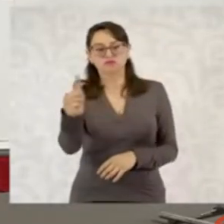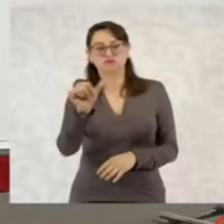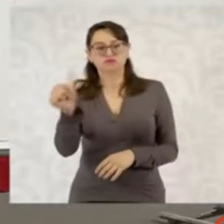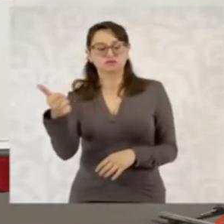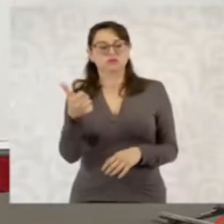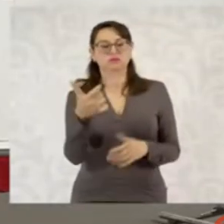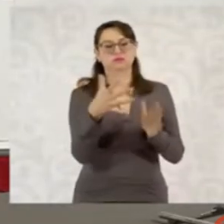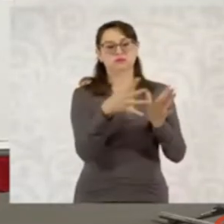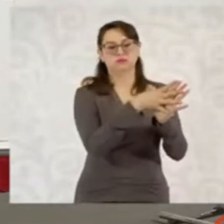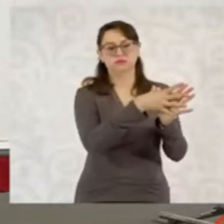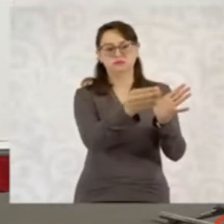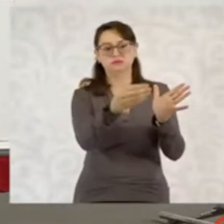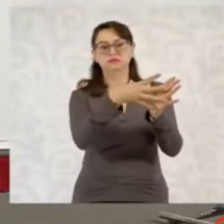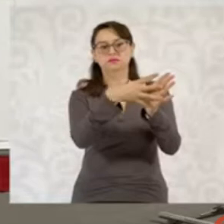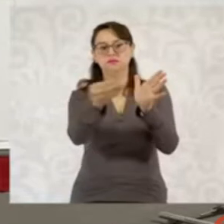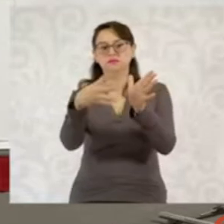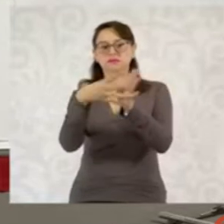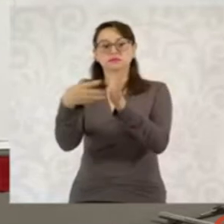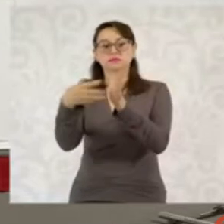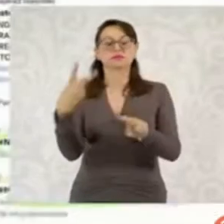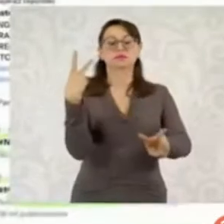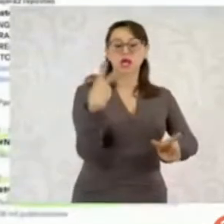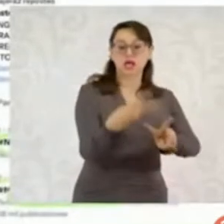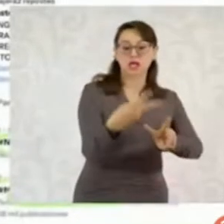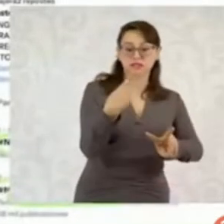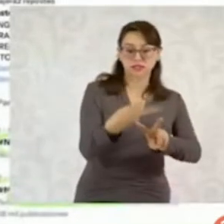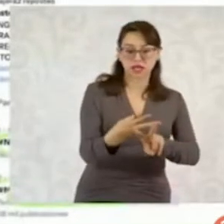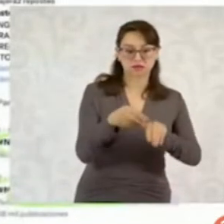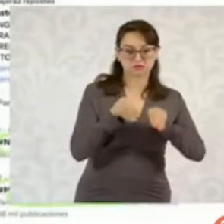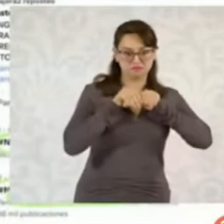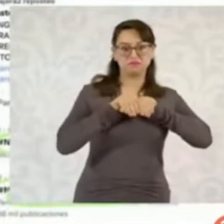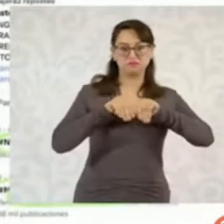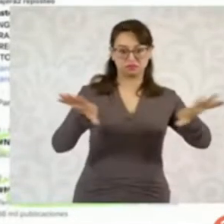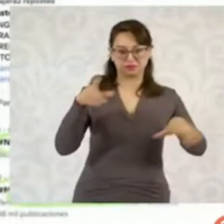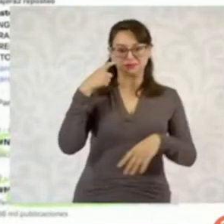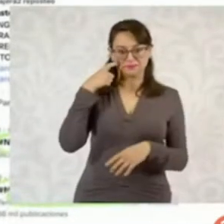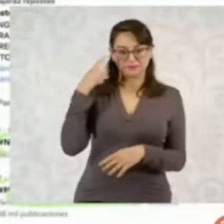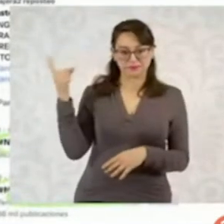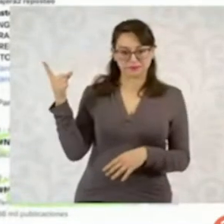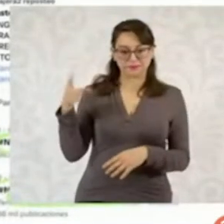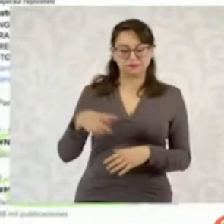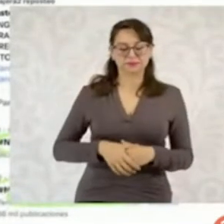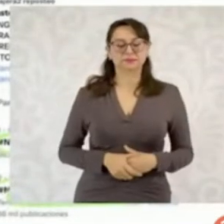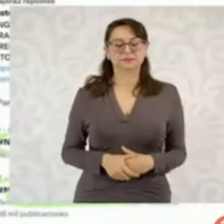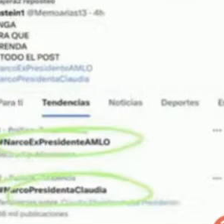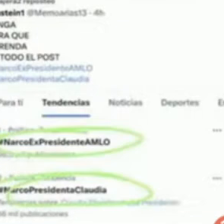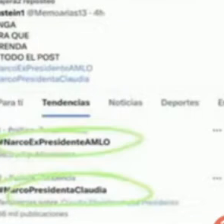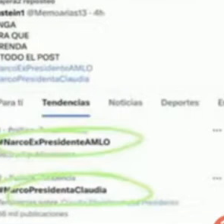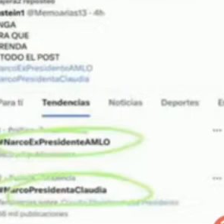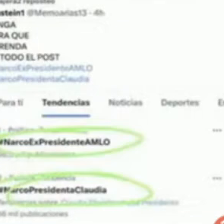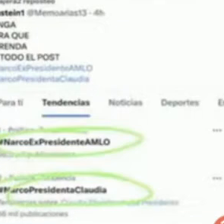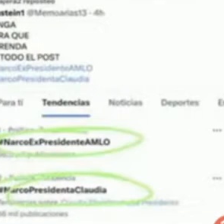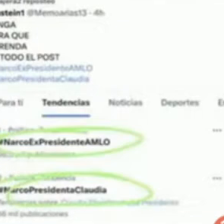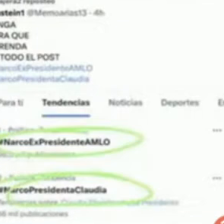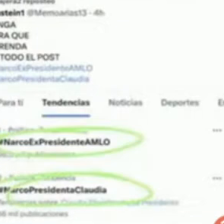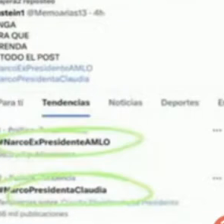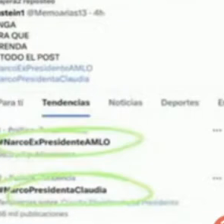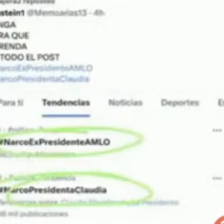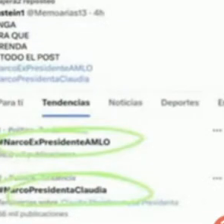a la guerra sucia utilizando los hashtags narcopresidente AMLO y narcopresidenta